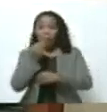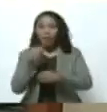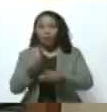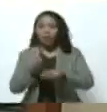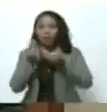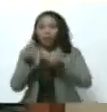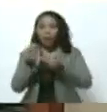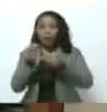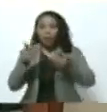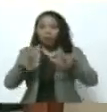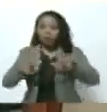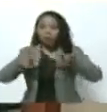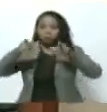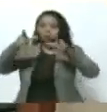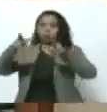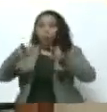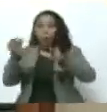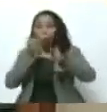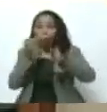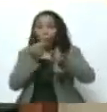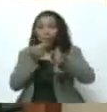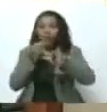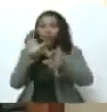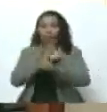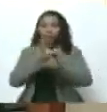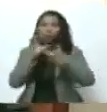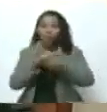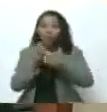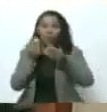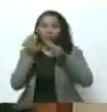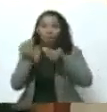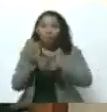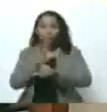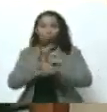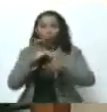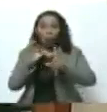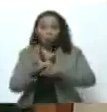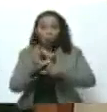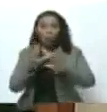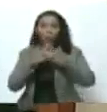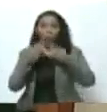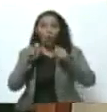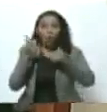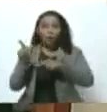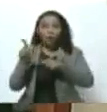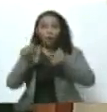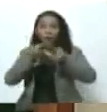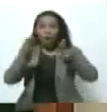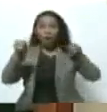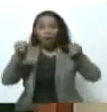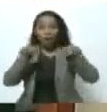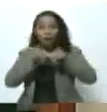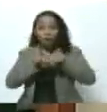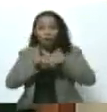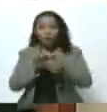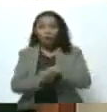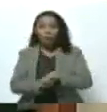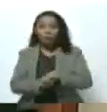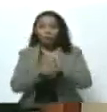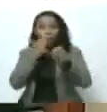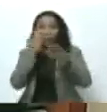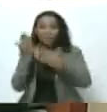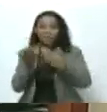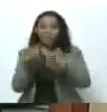plato servido, en la cultura le damos su cultura, de ir hasta la cancha, bueno, ¿qué le